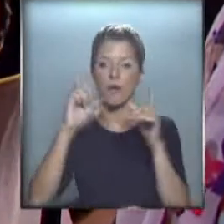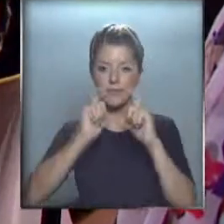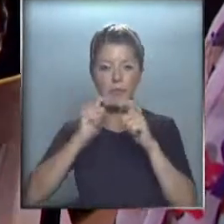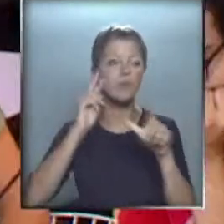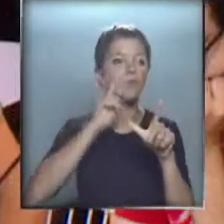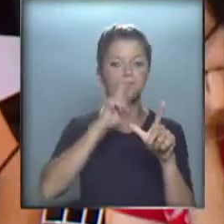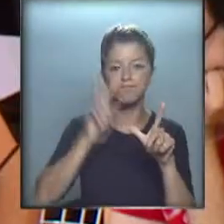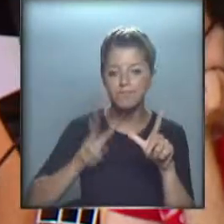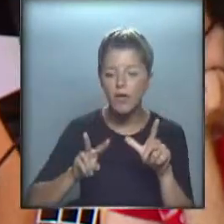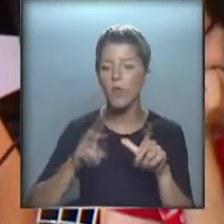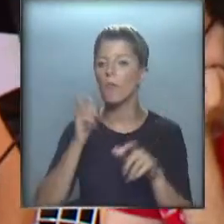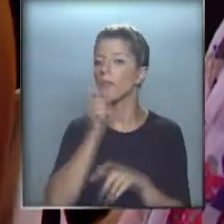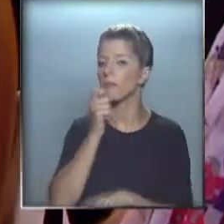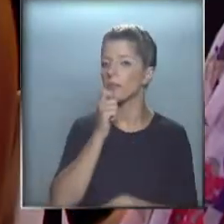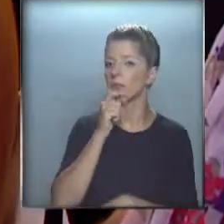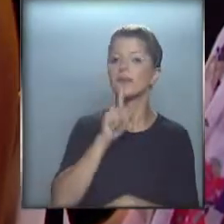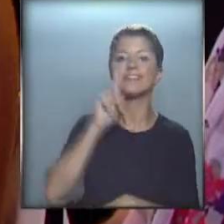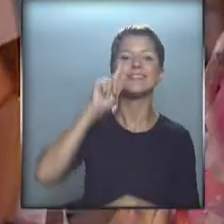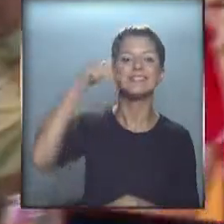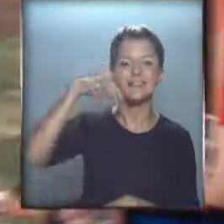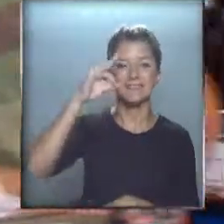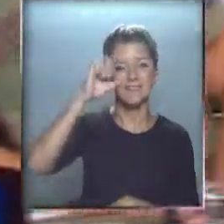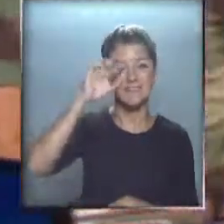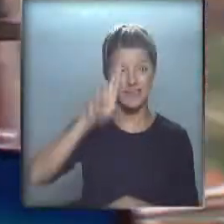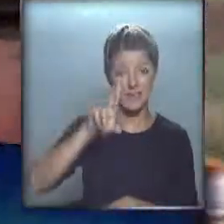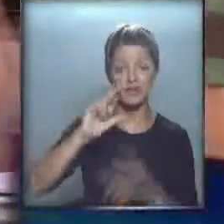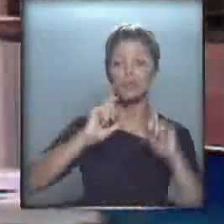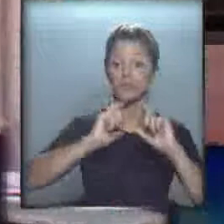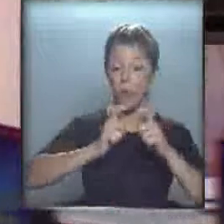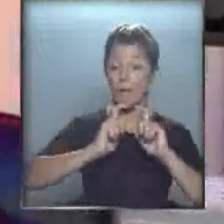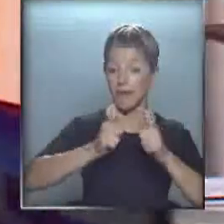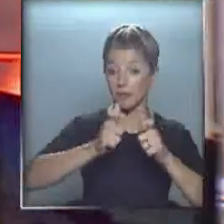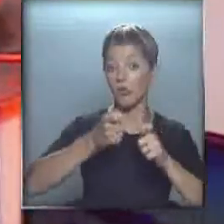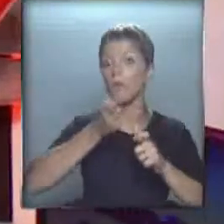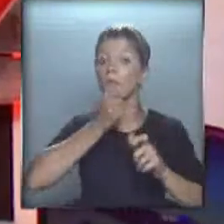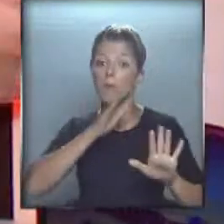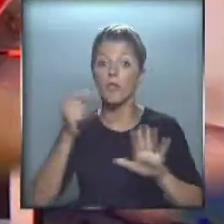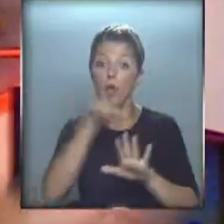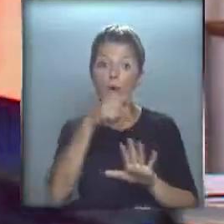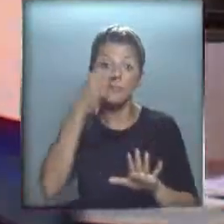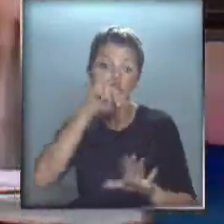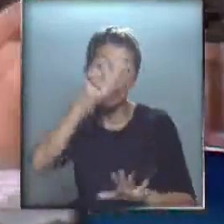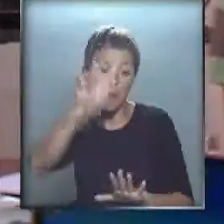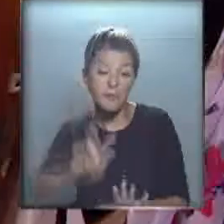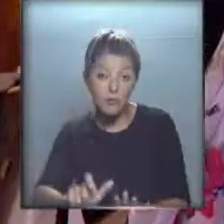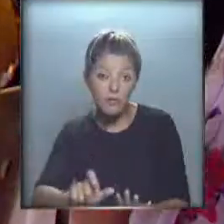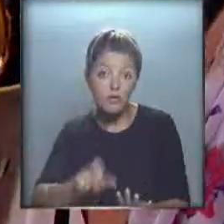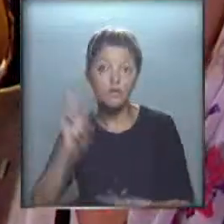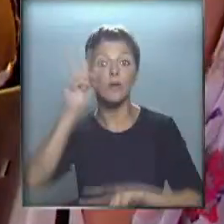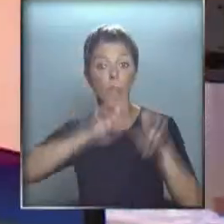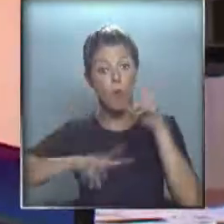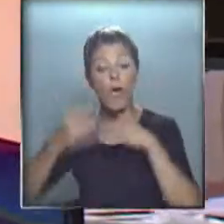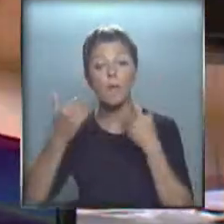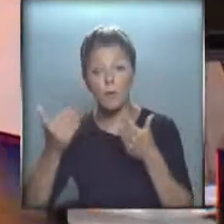veo tal. Encontrarme pasa en Tinder. Tinder es una aplicación en la cual vos podés, según el perfil que vos te interese de la persona que te interese, la te